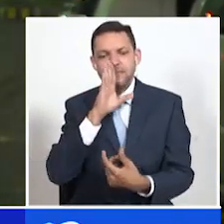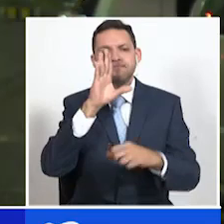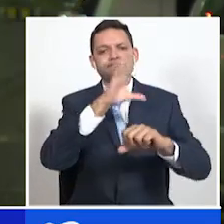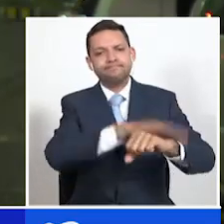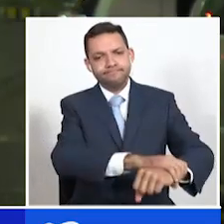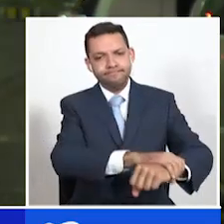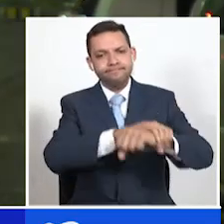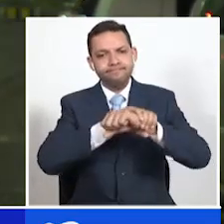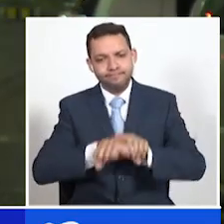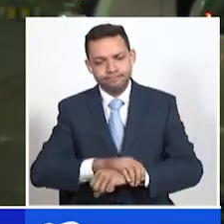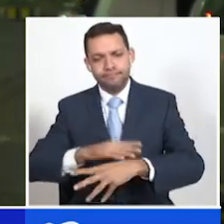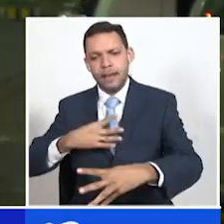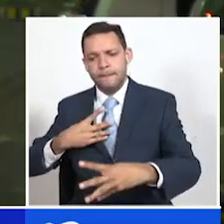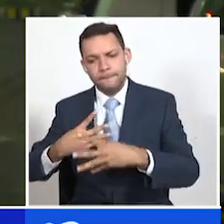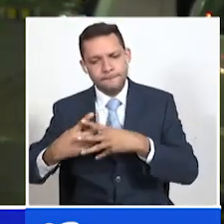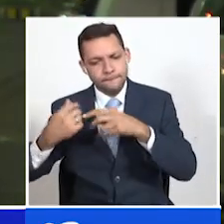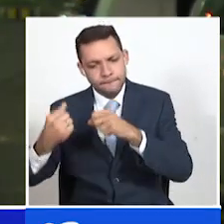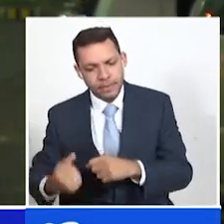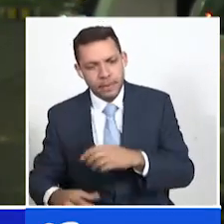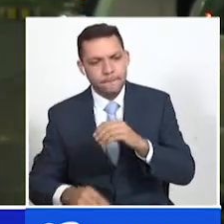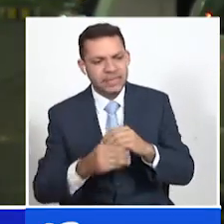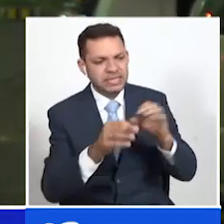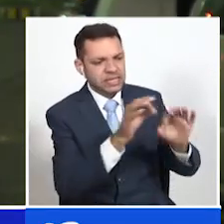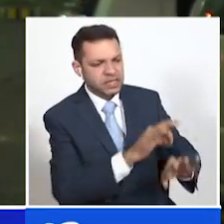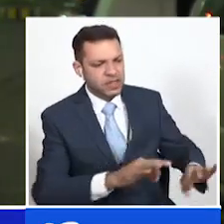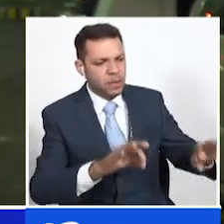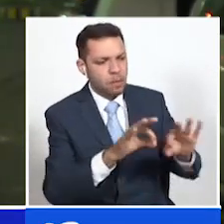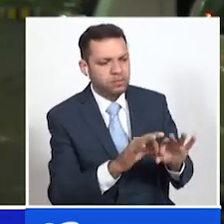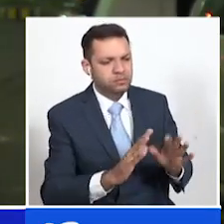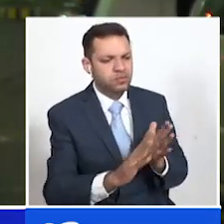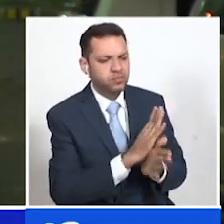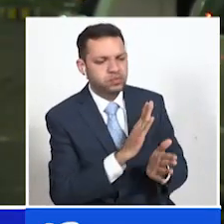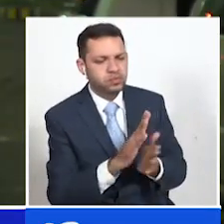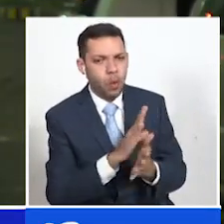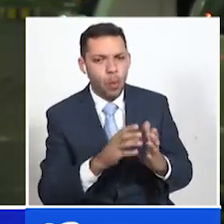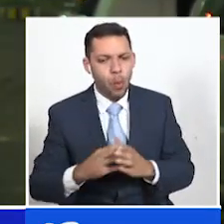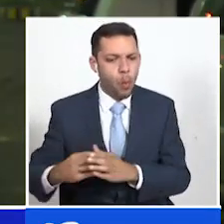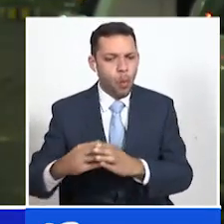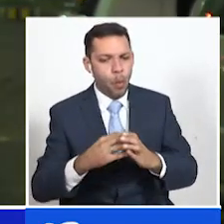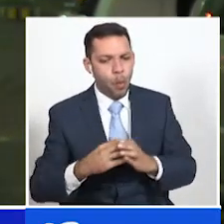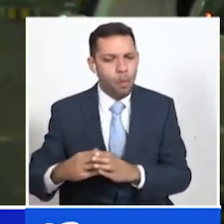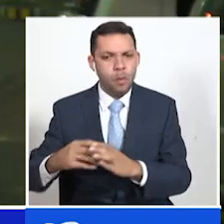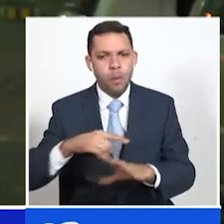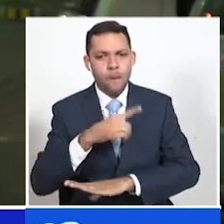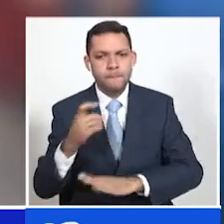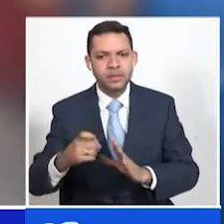homicidio y además información importante para poder desarticular esta organización delincuencial.